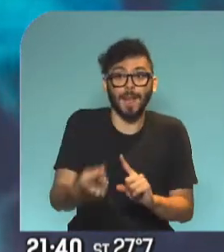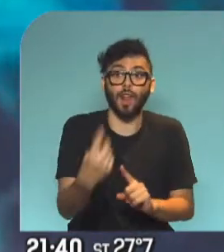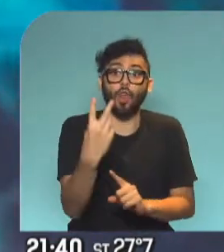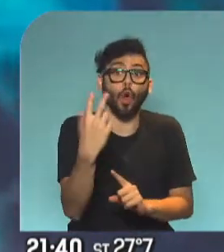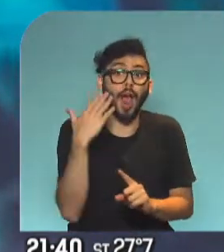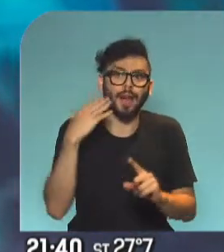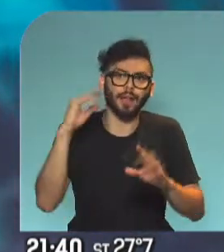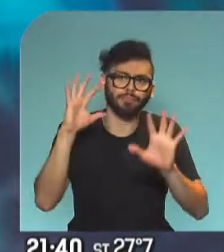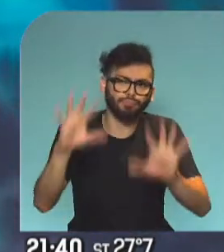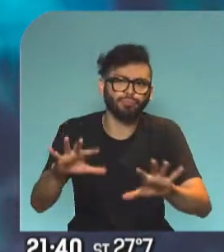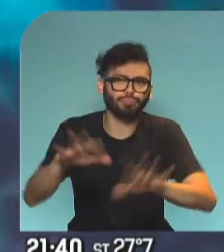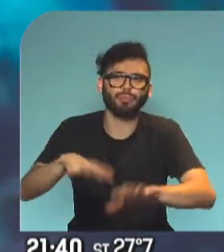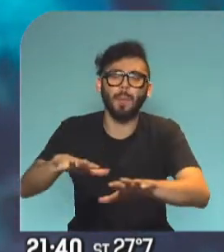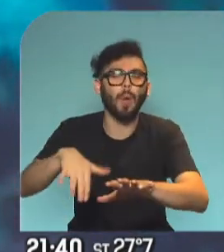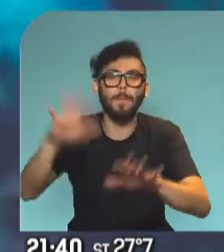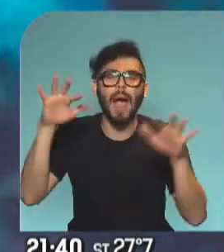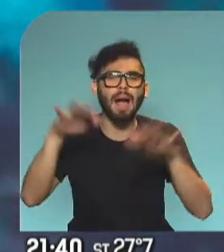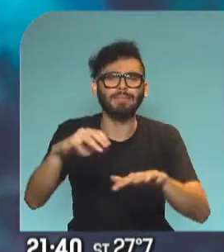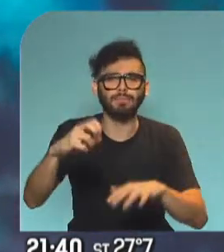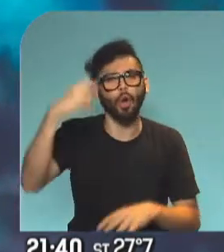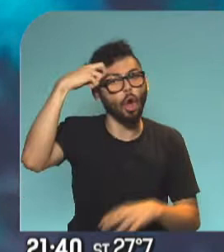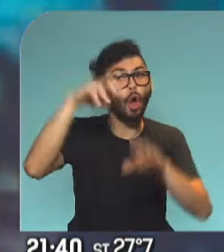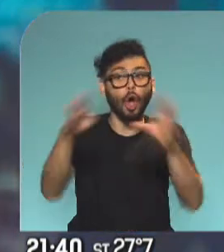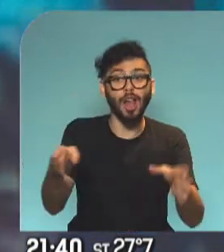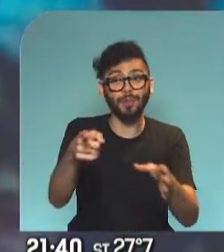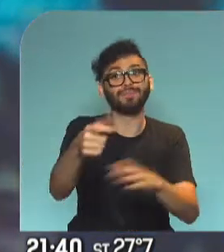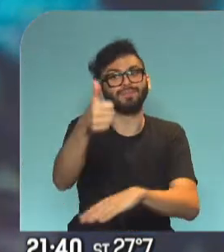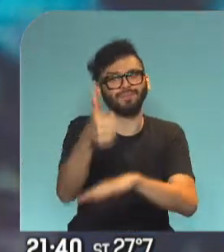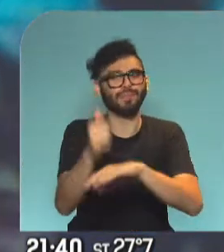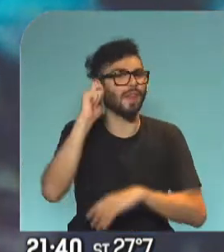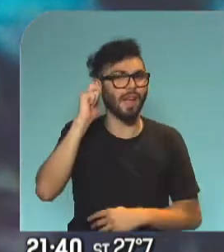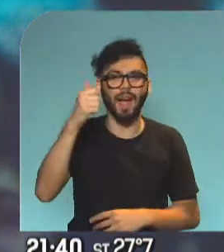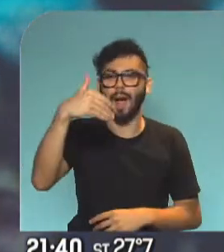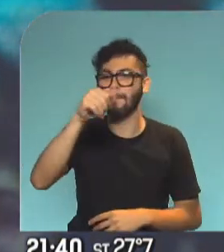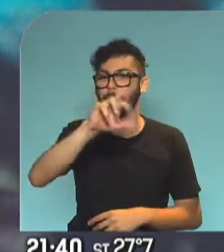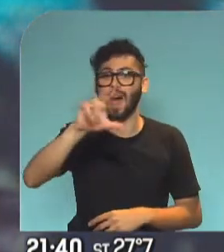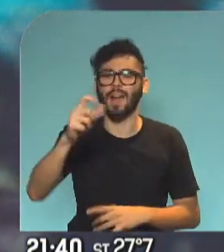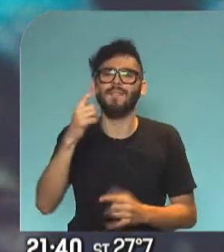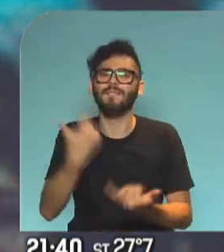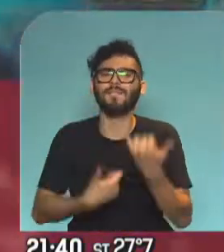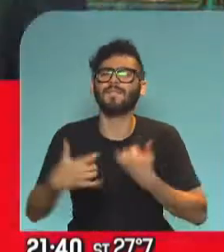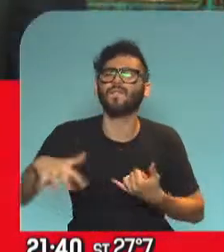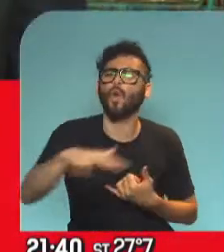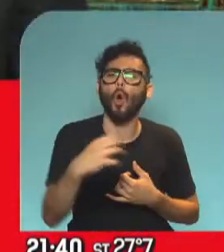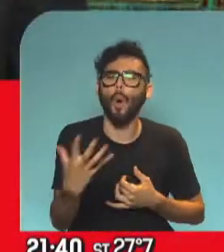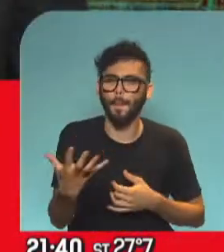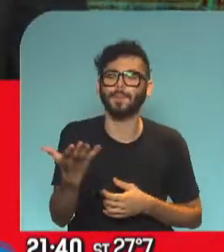el epicentro está en el Congreso Nacional. Allí está Gabriel Gamarra para comentarnos el cuadro de situación en este momento. Gabriel, te